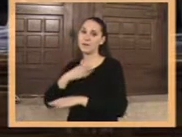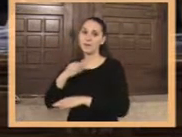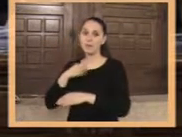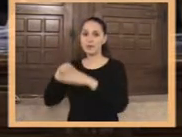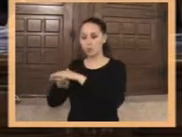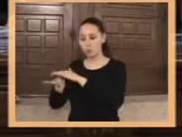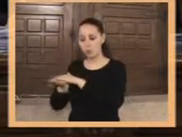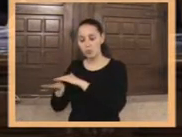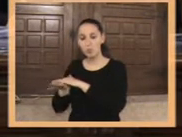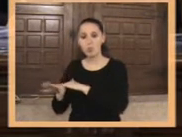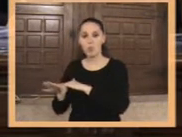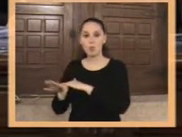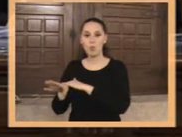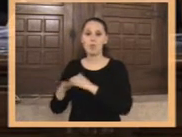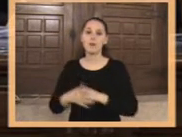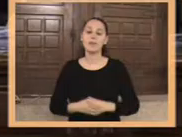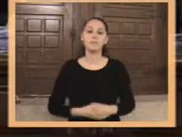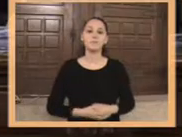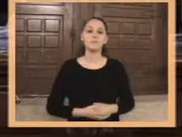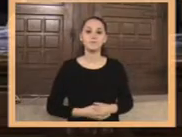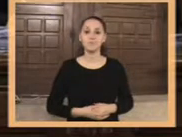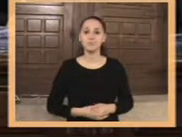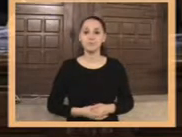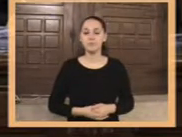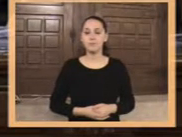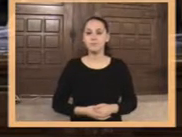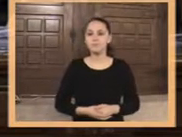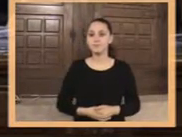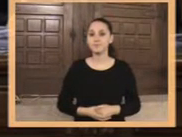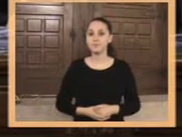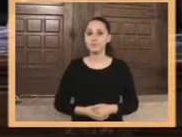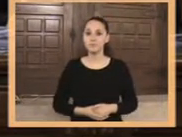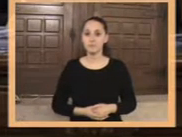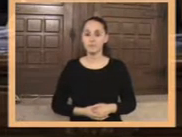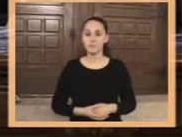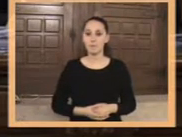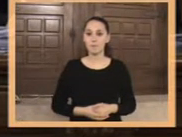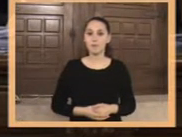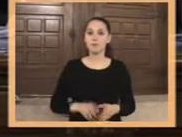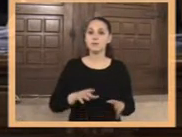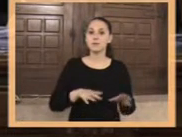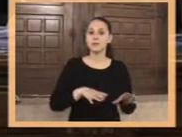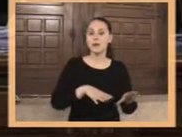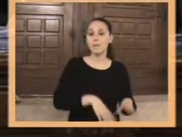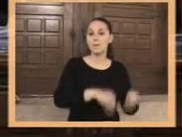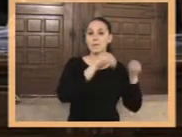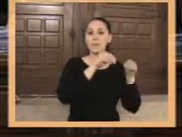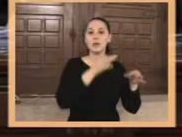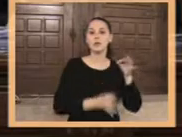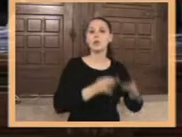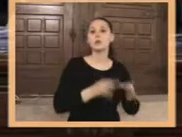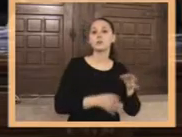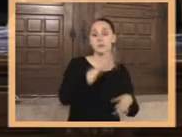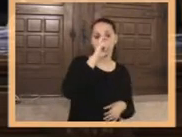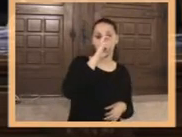archivo del Palacio de Justicia. Mientras nosotros conseguimos que el Palacio de Justicia antiguo tenga otro uso,